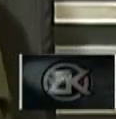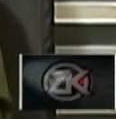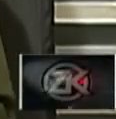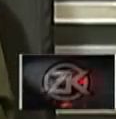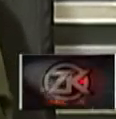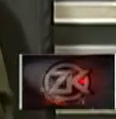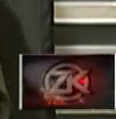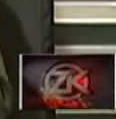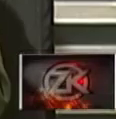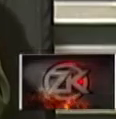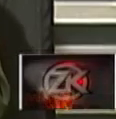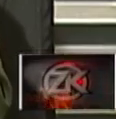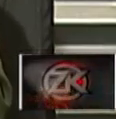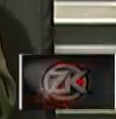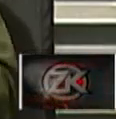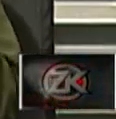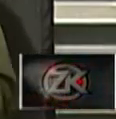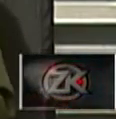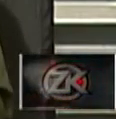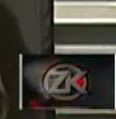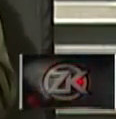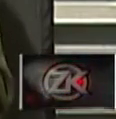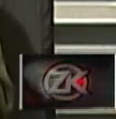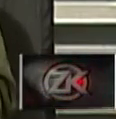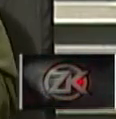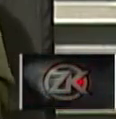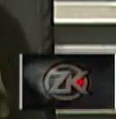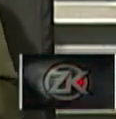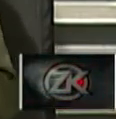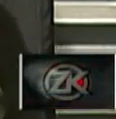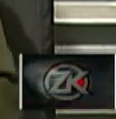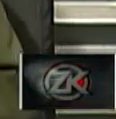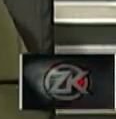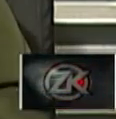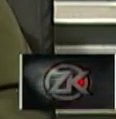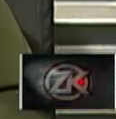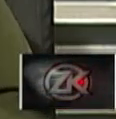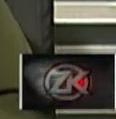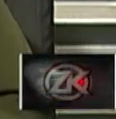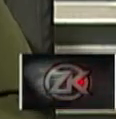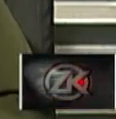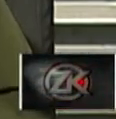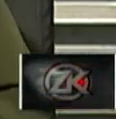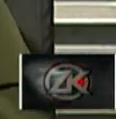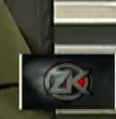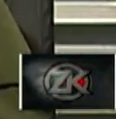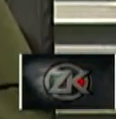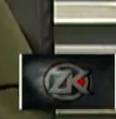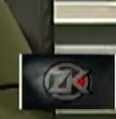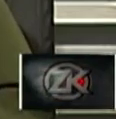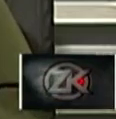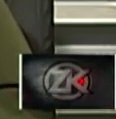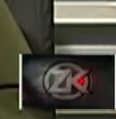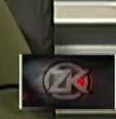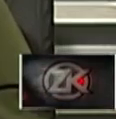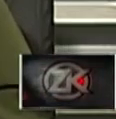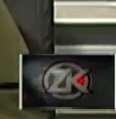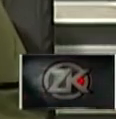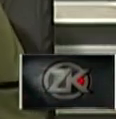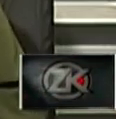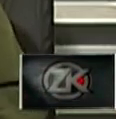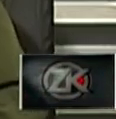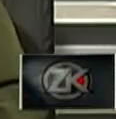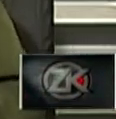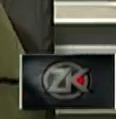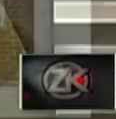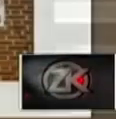unas movidas ahí, incluso muy efectivas que hizo en el Congreso de Estados Unidos con el impeachment, pero bueno, a todo